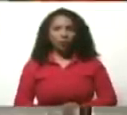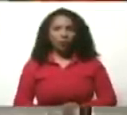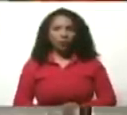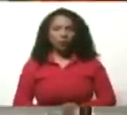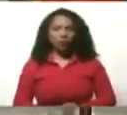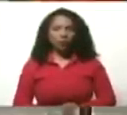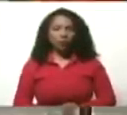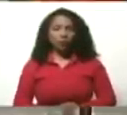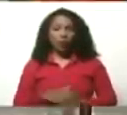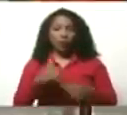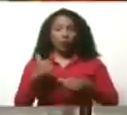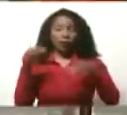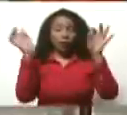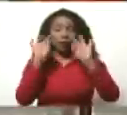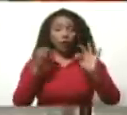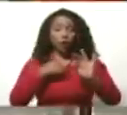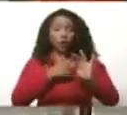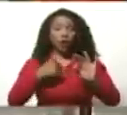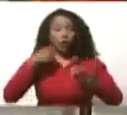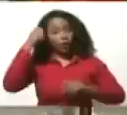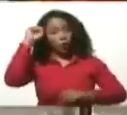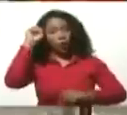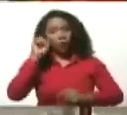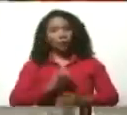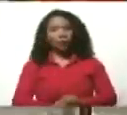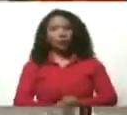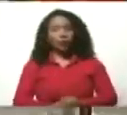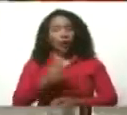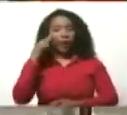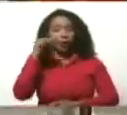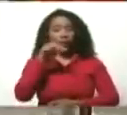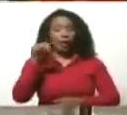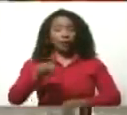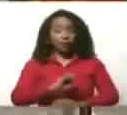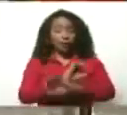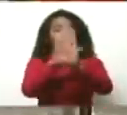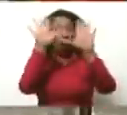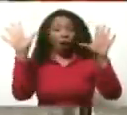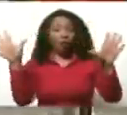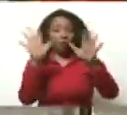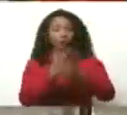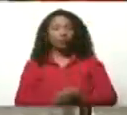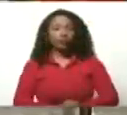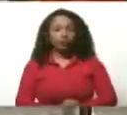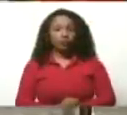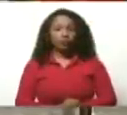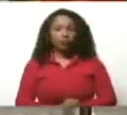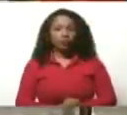En tal sentido, quiero recordar que en vista de estas revelaciones,